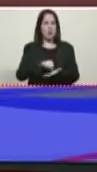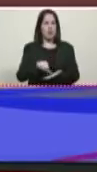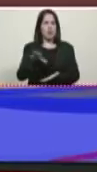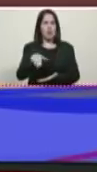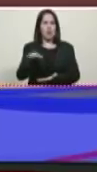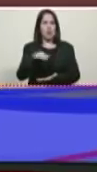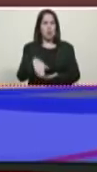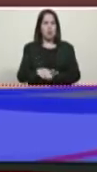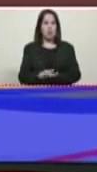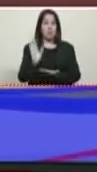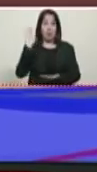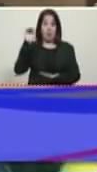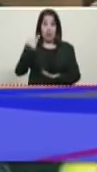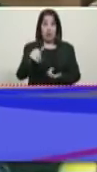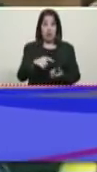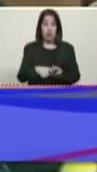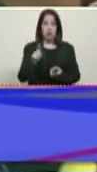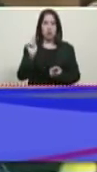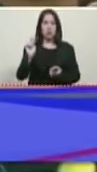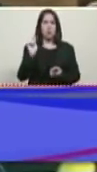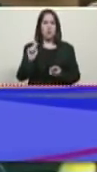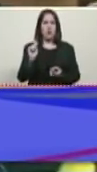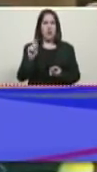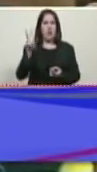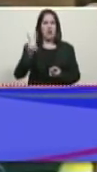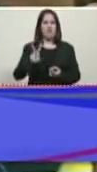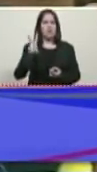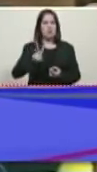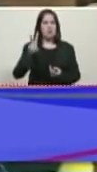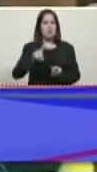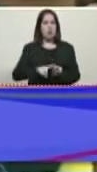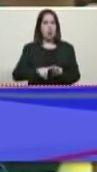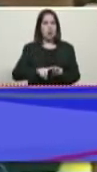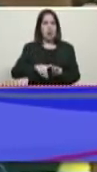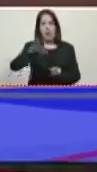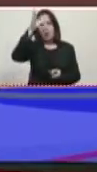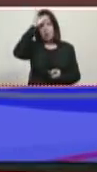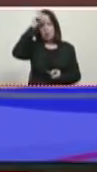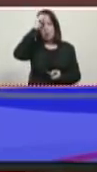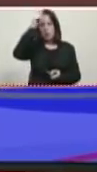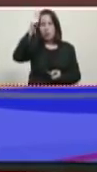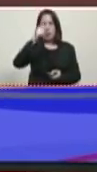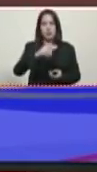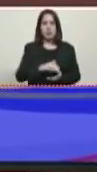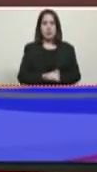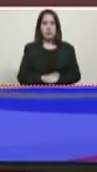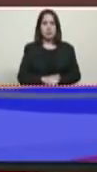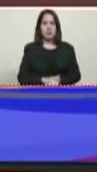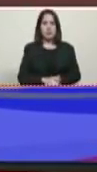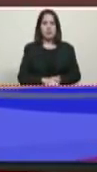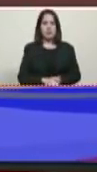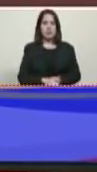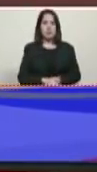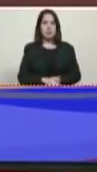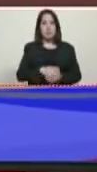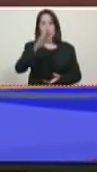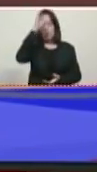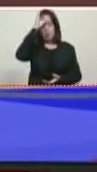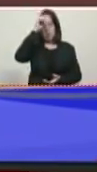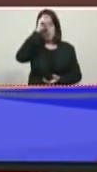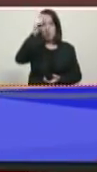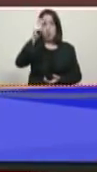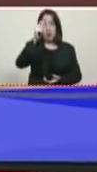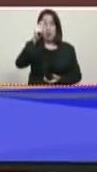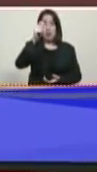maracay turmero la victoria y la colonia tovar la colonia tovar por